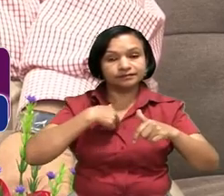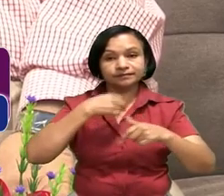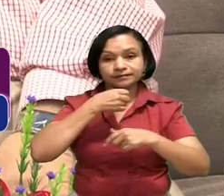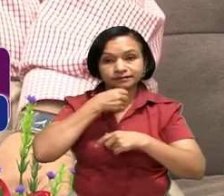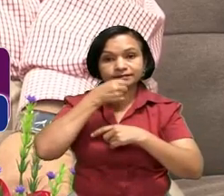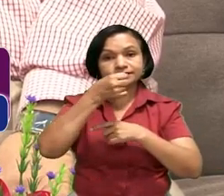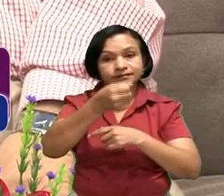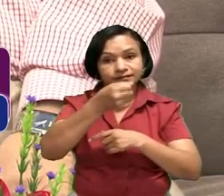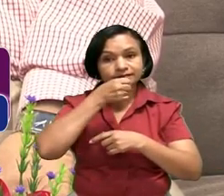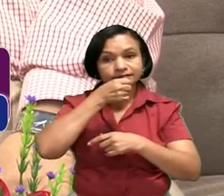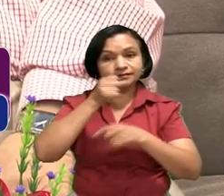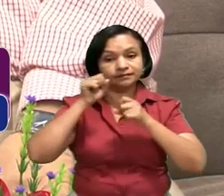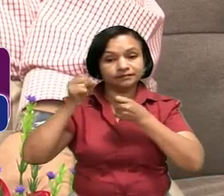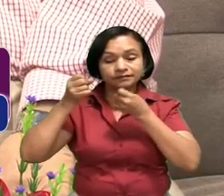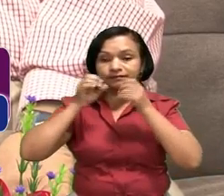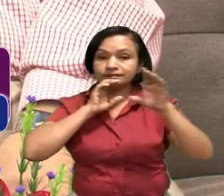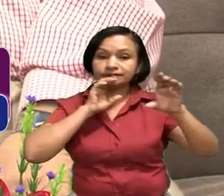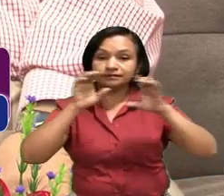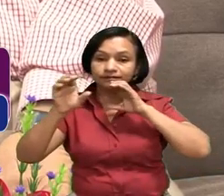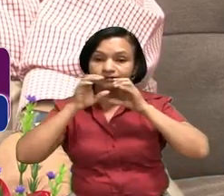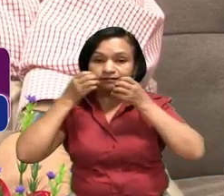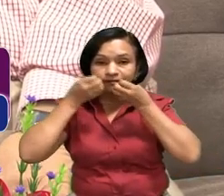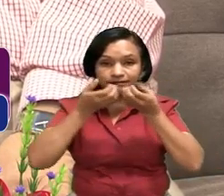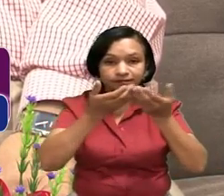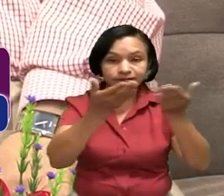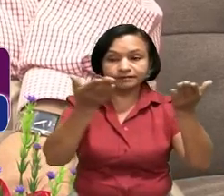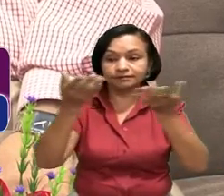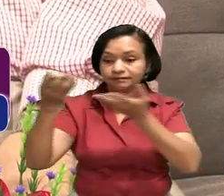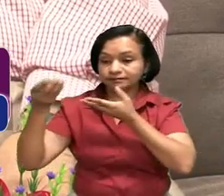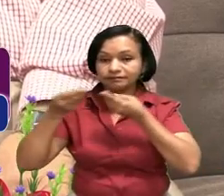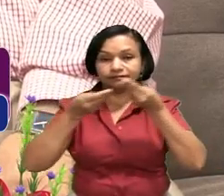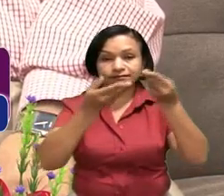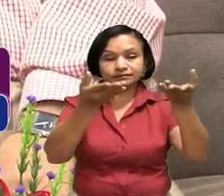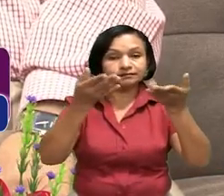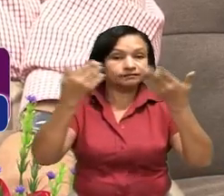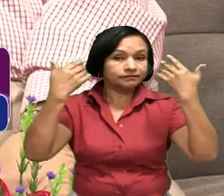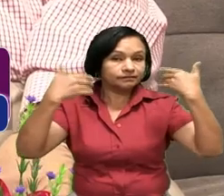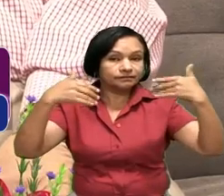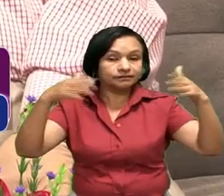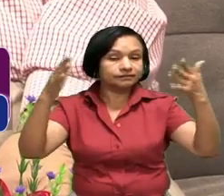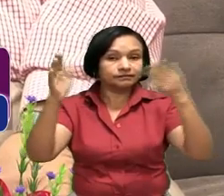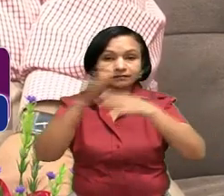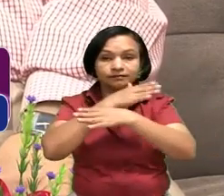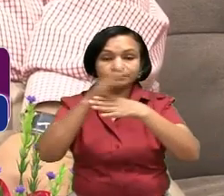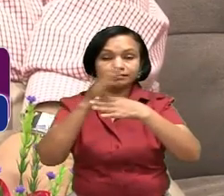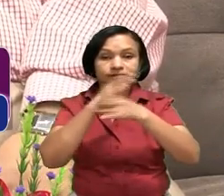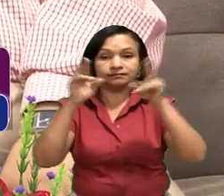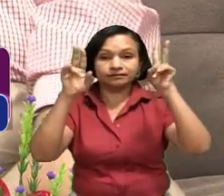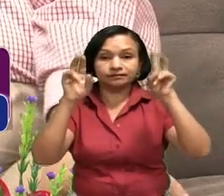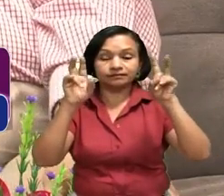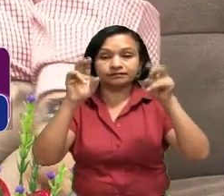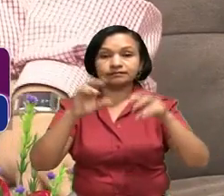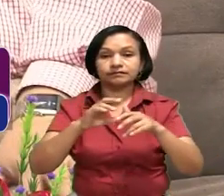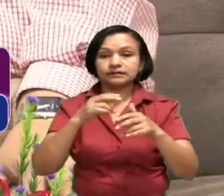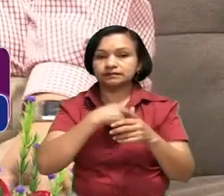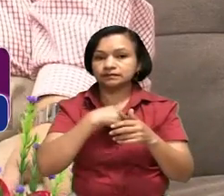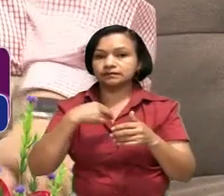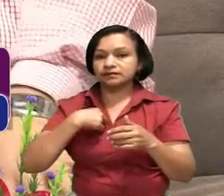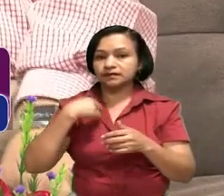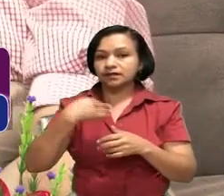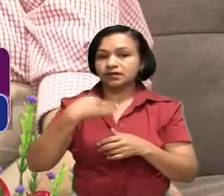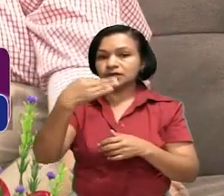para poder trasladar comunicación para poder trasladar información noticia lo que sea creo que estaremos entonces